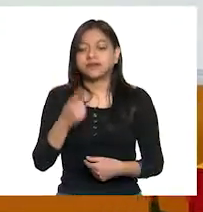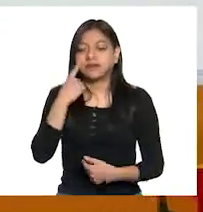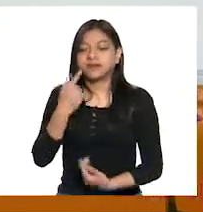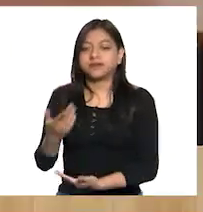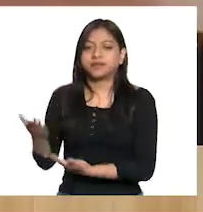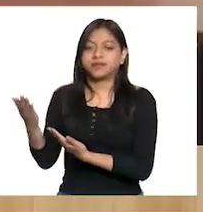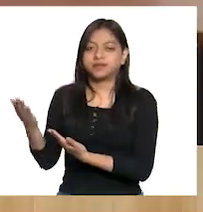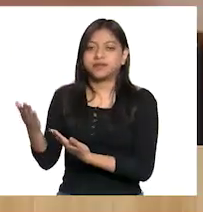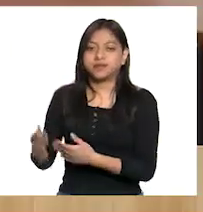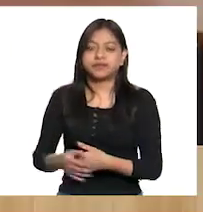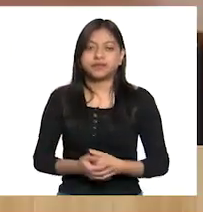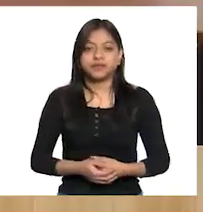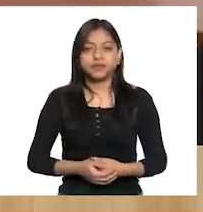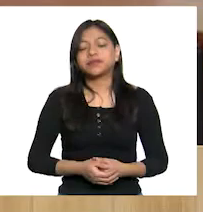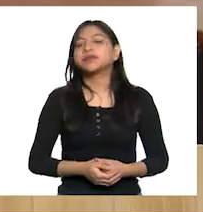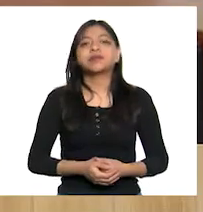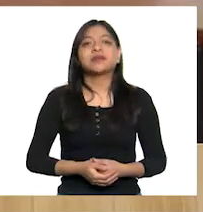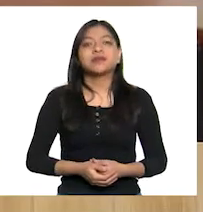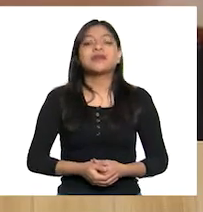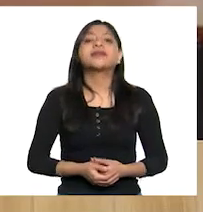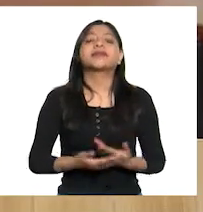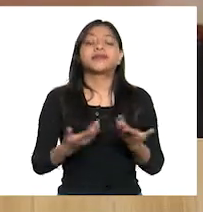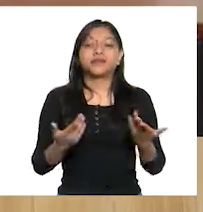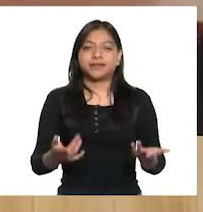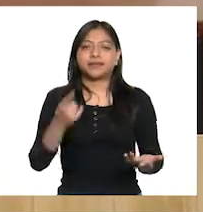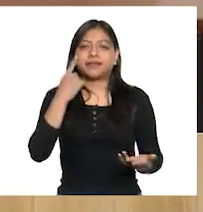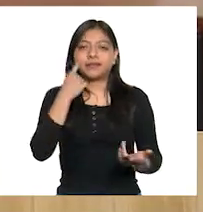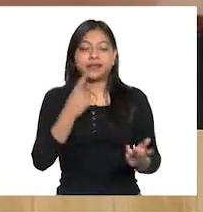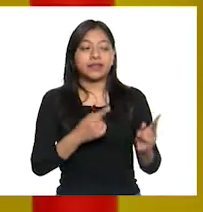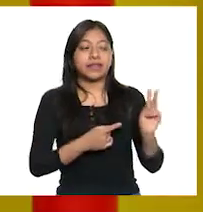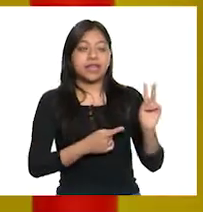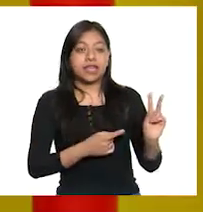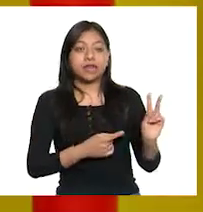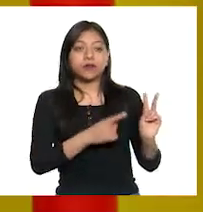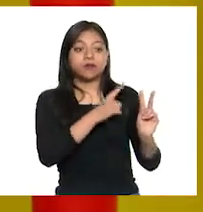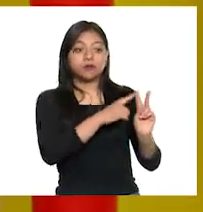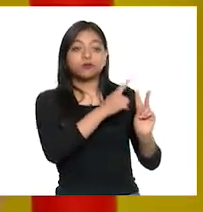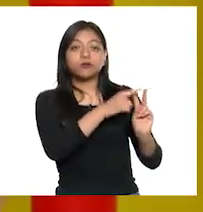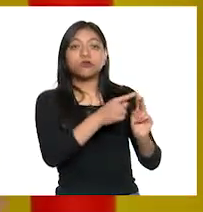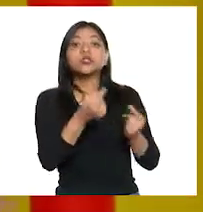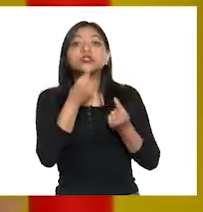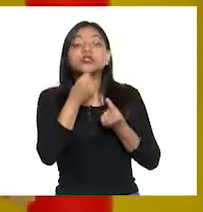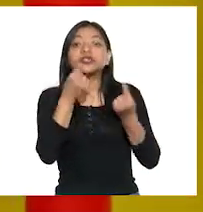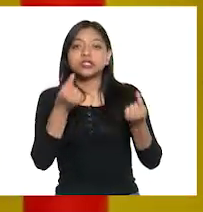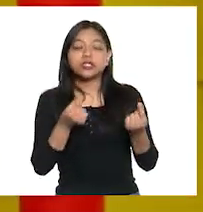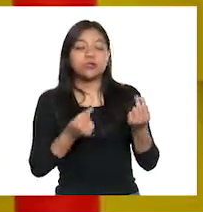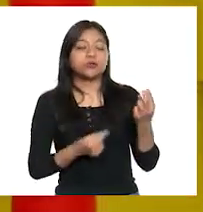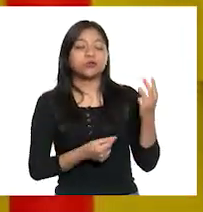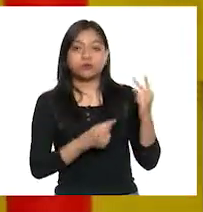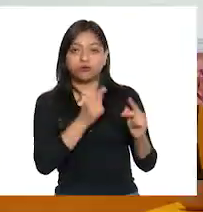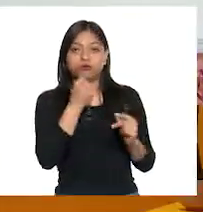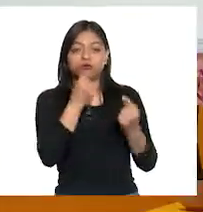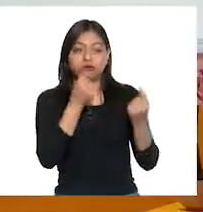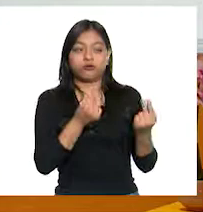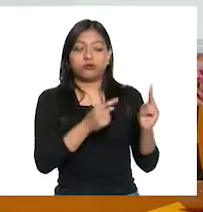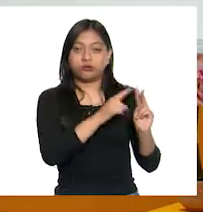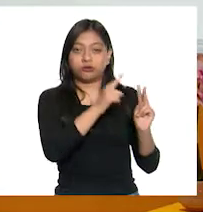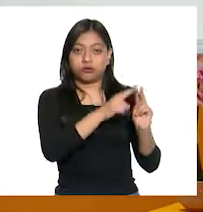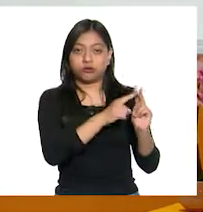Vamos a ver. Entonces pagaron uno de niña, uno de niño y dos de adulto. Así